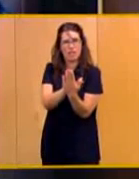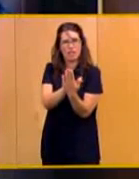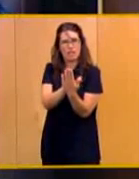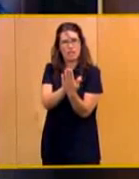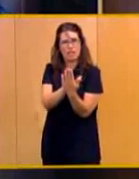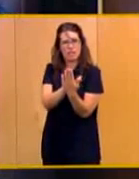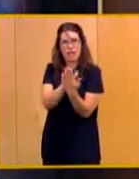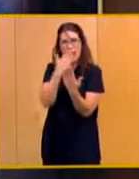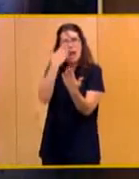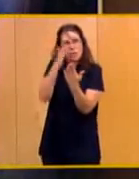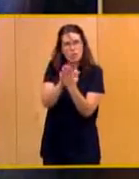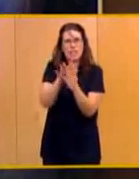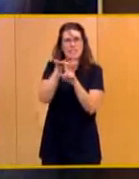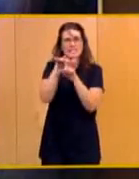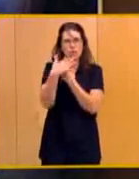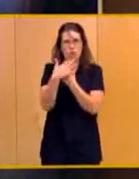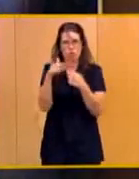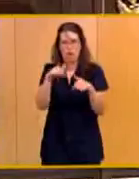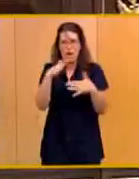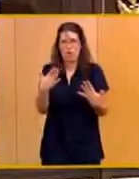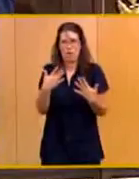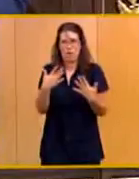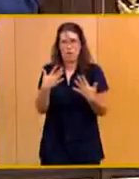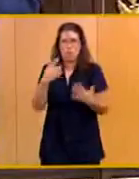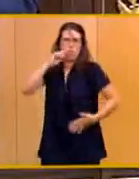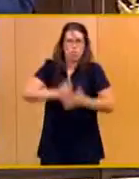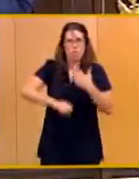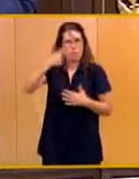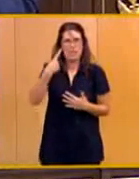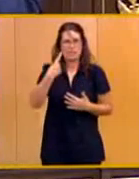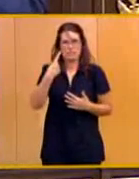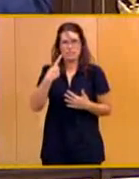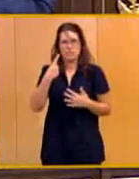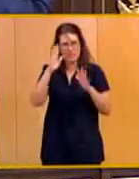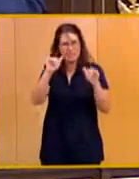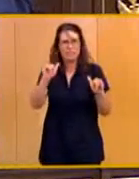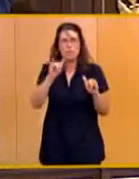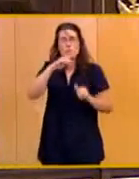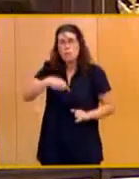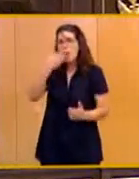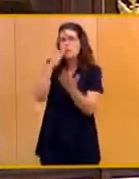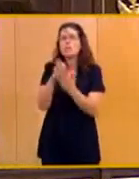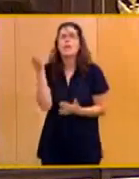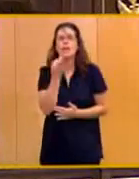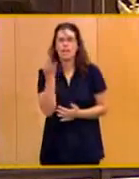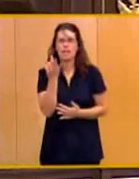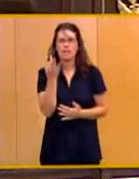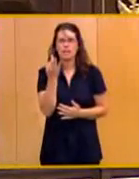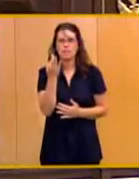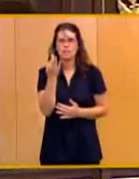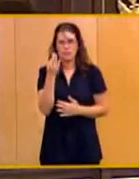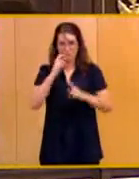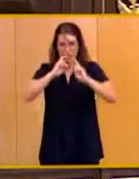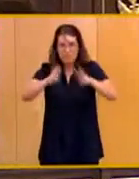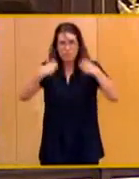la situación más dura y coyuntural de la crisis, sino afrontar las reformas para que nuestra economía sea más